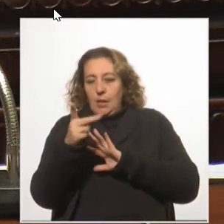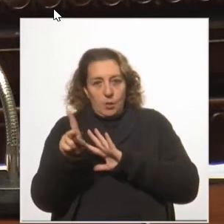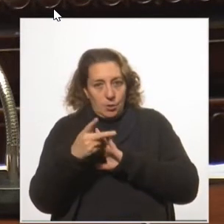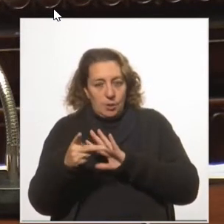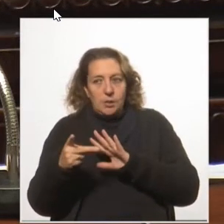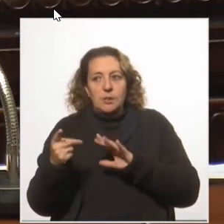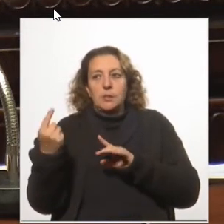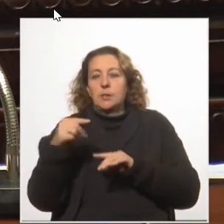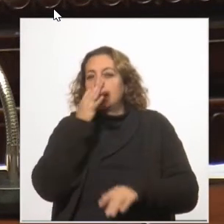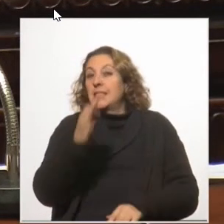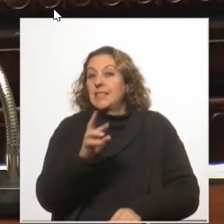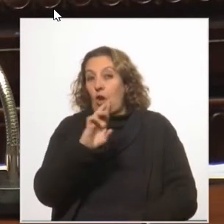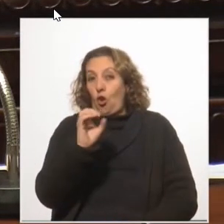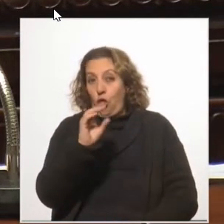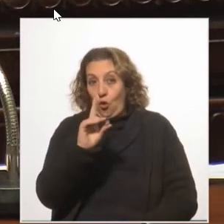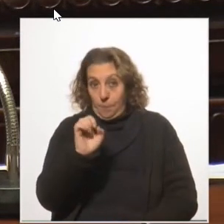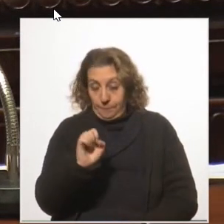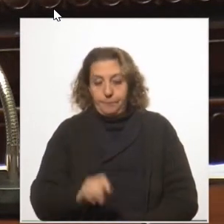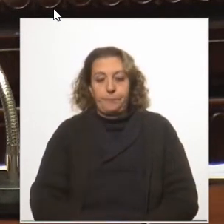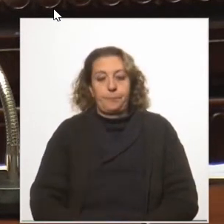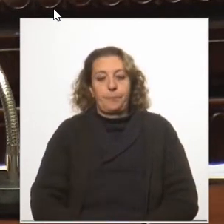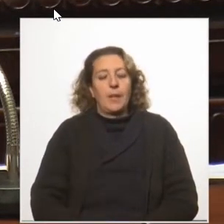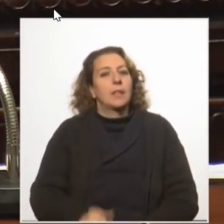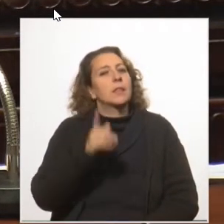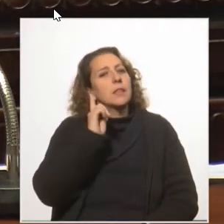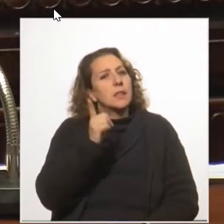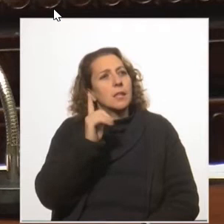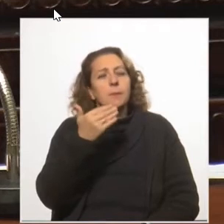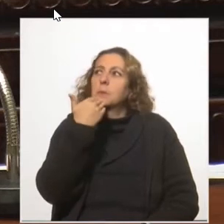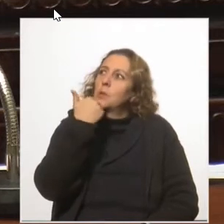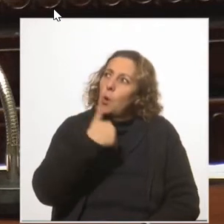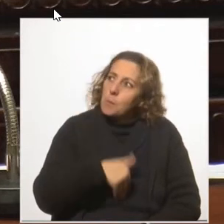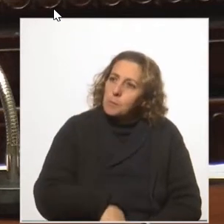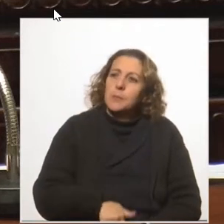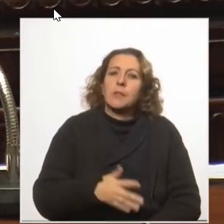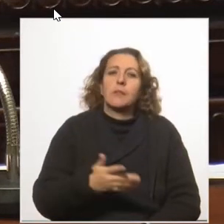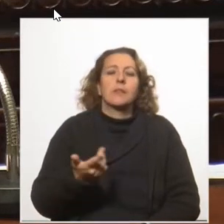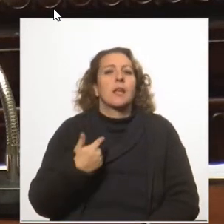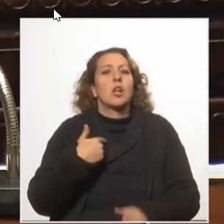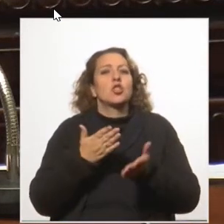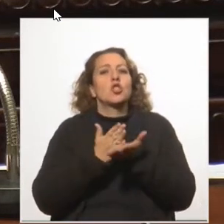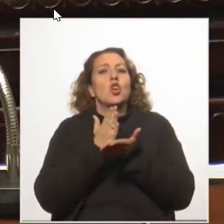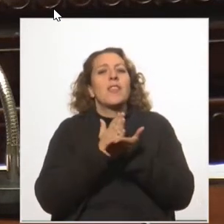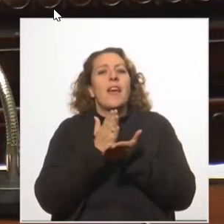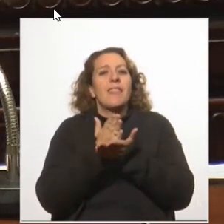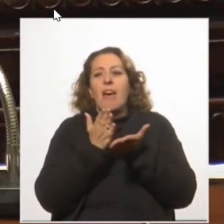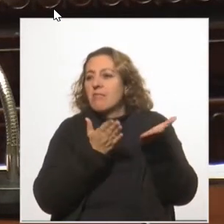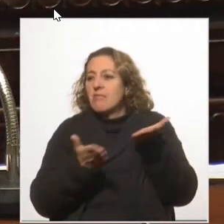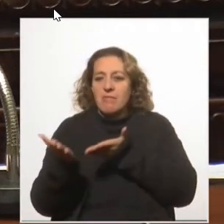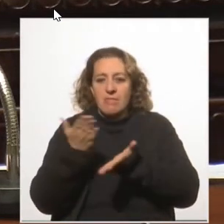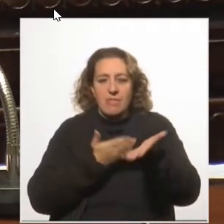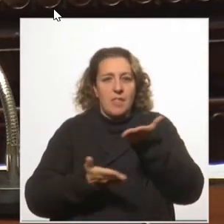antagónicas, expresa Rodó: hay que comprender una estrecha solidaridad de destinos